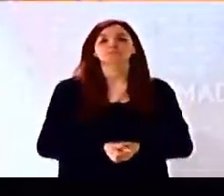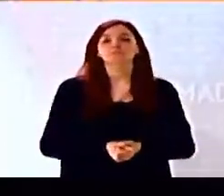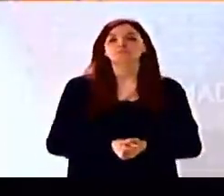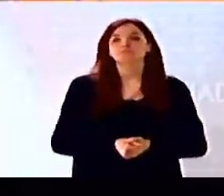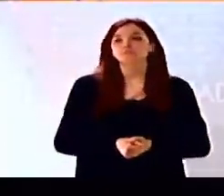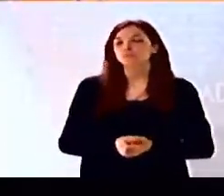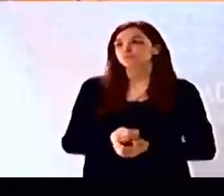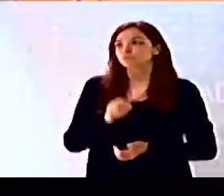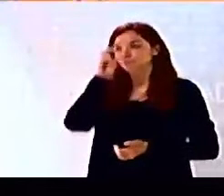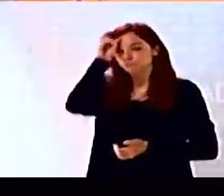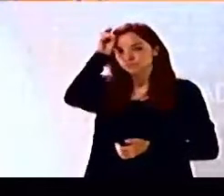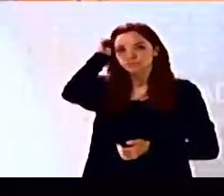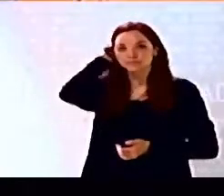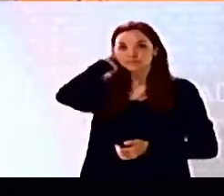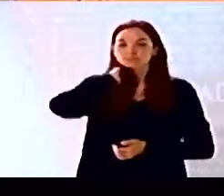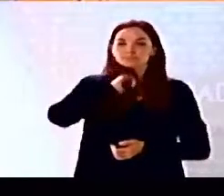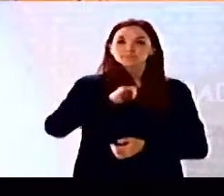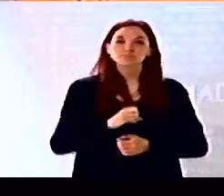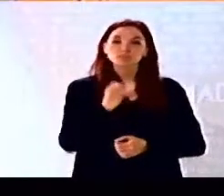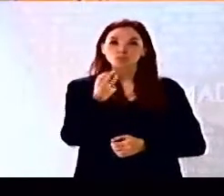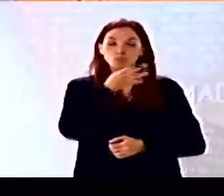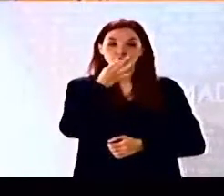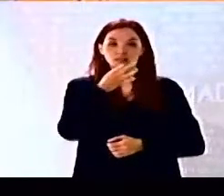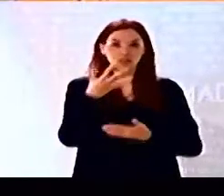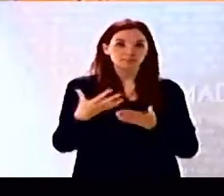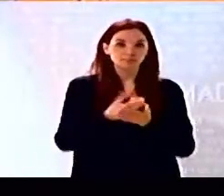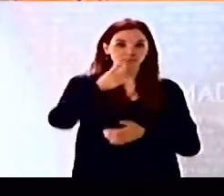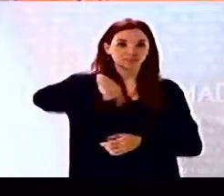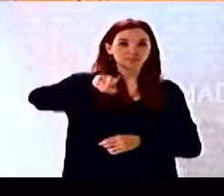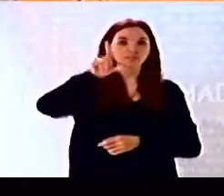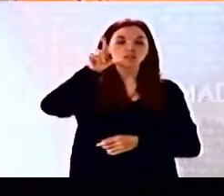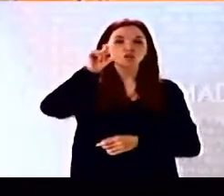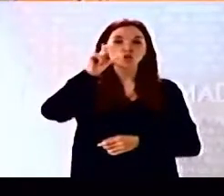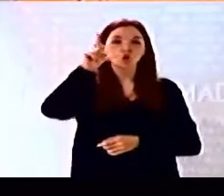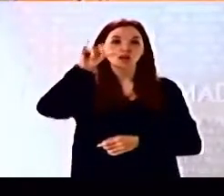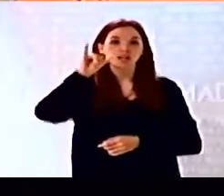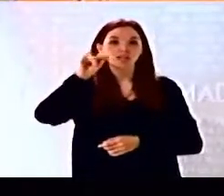Buenas tardes a todos. Loli López, de Canal Extremadura.